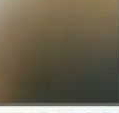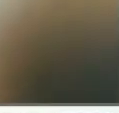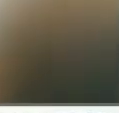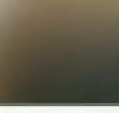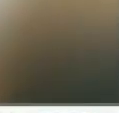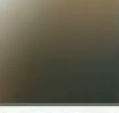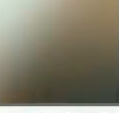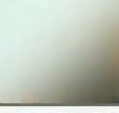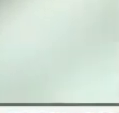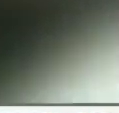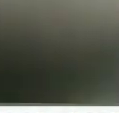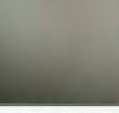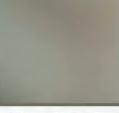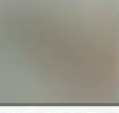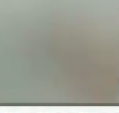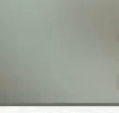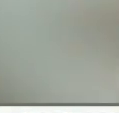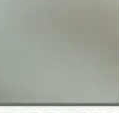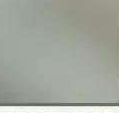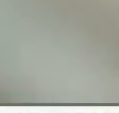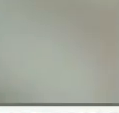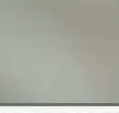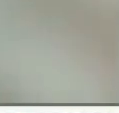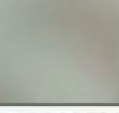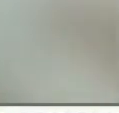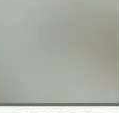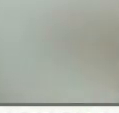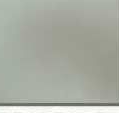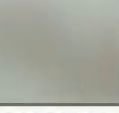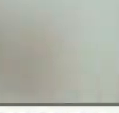El cilindro, combustible,